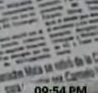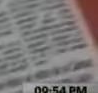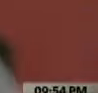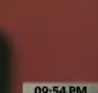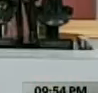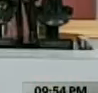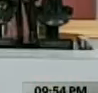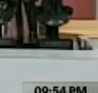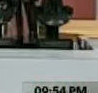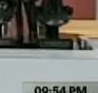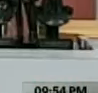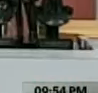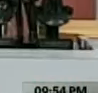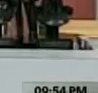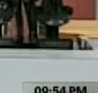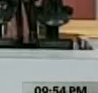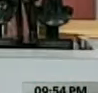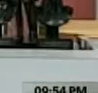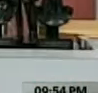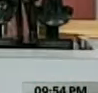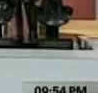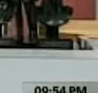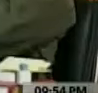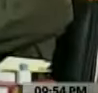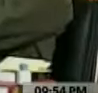Convergencia, Copé y el MAS.